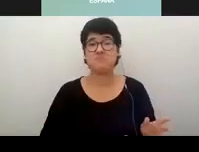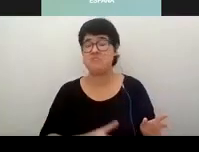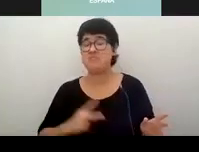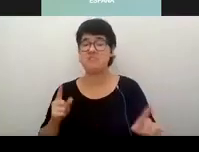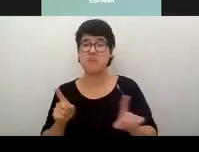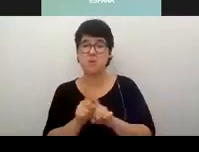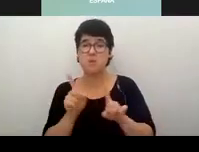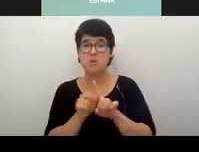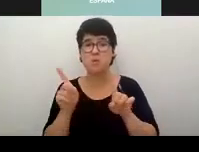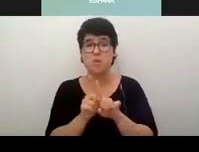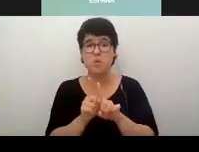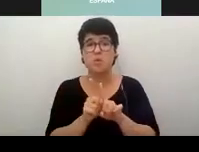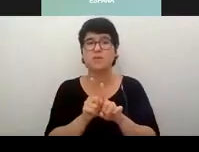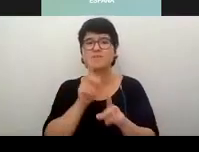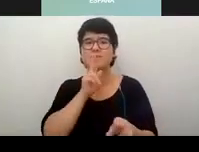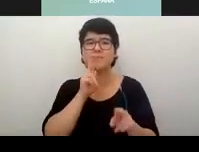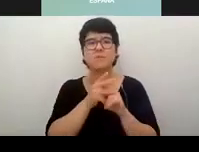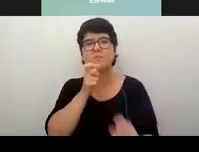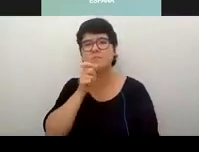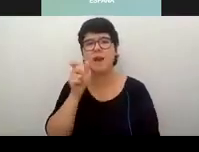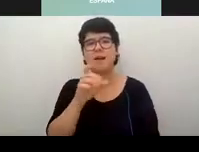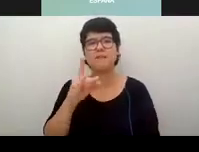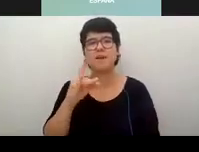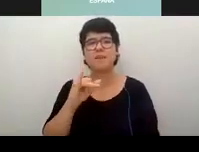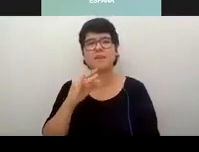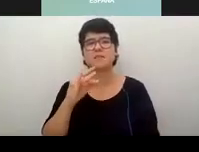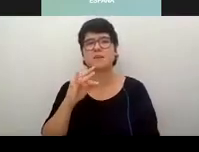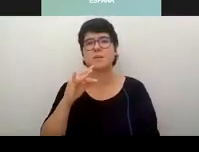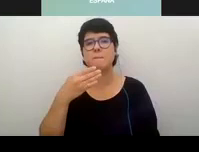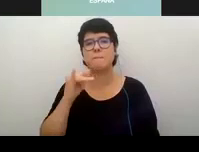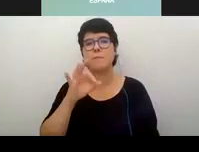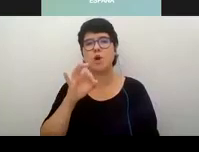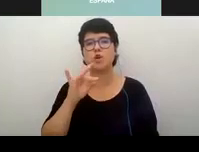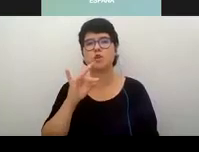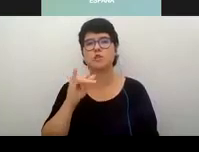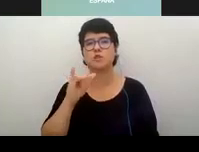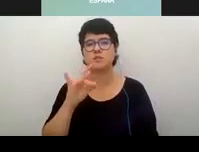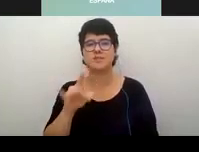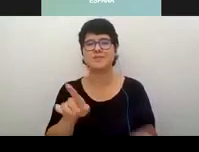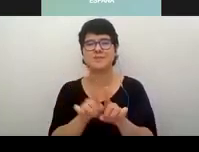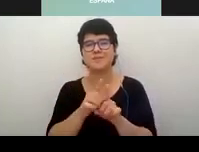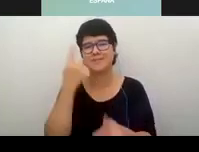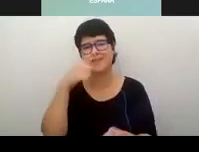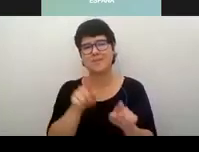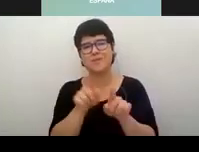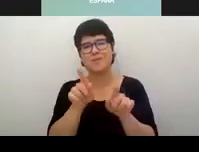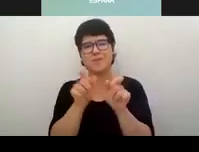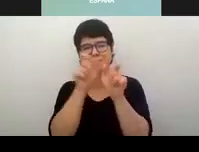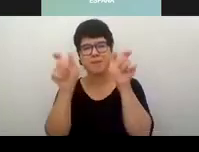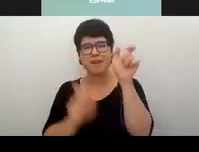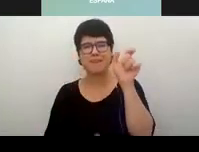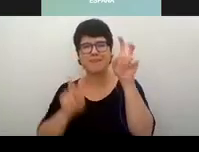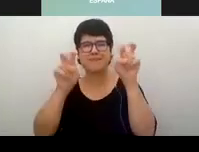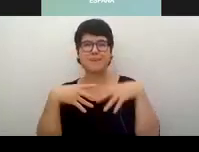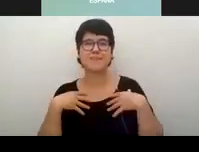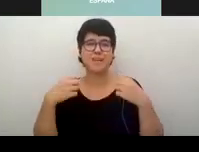denominamos una disbiosis. Una disbiosis sería, sabéis que todas las palabras en terminología de salud que